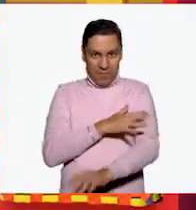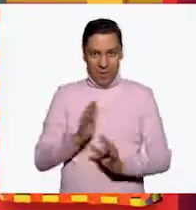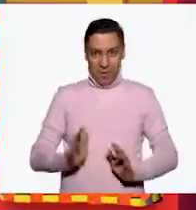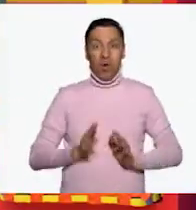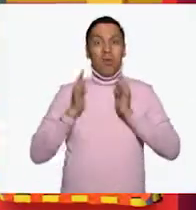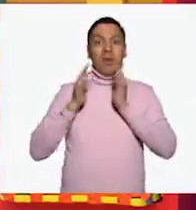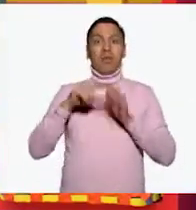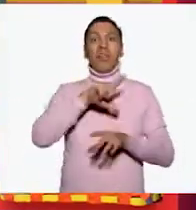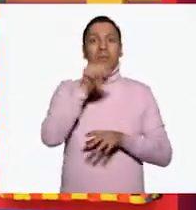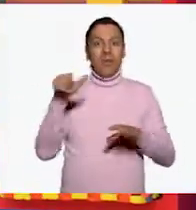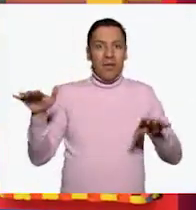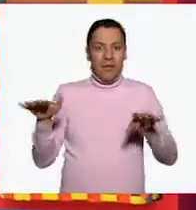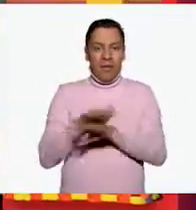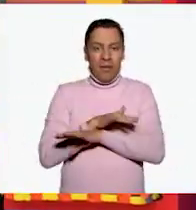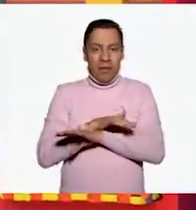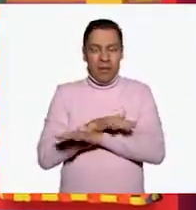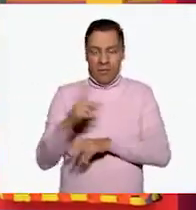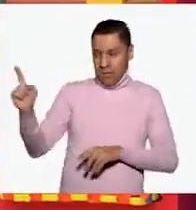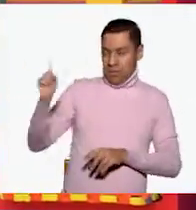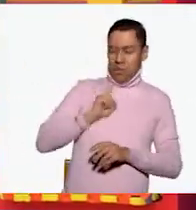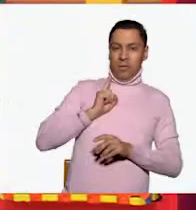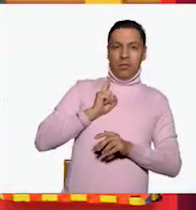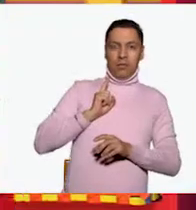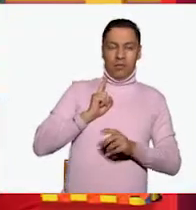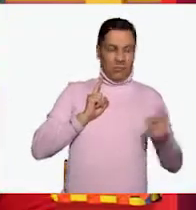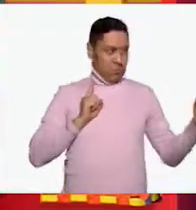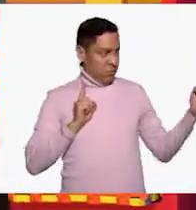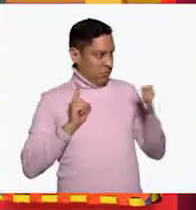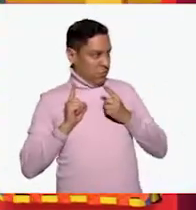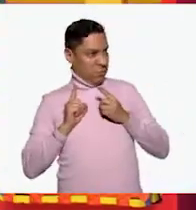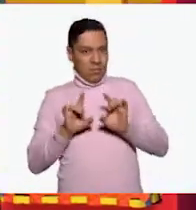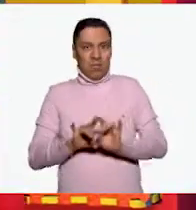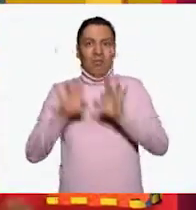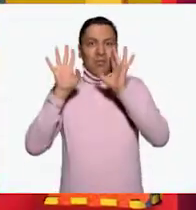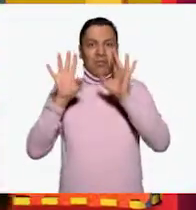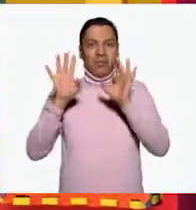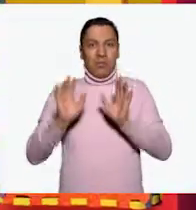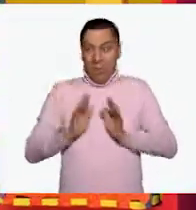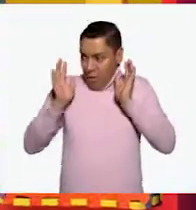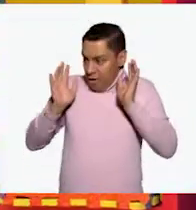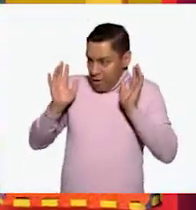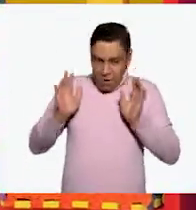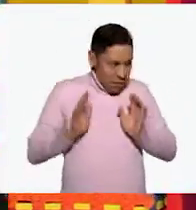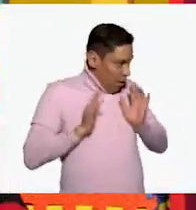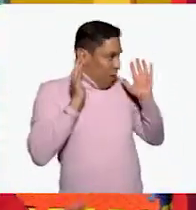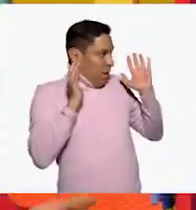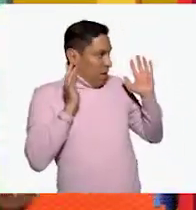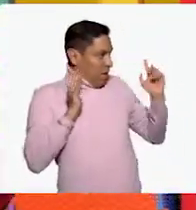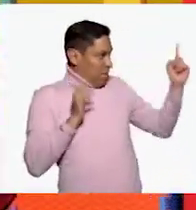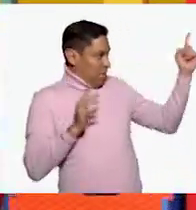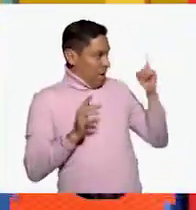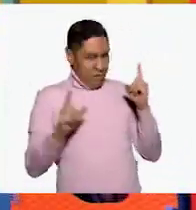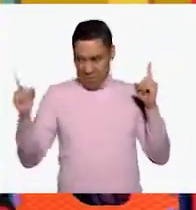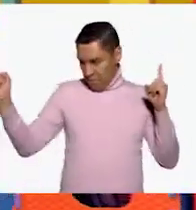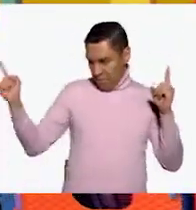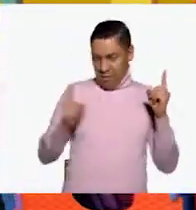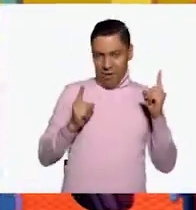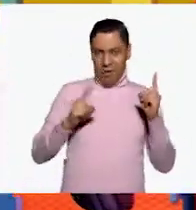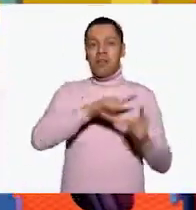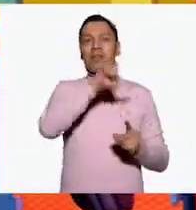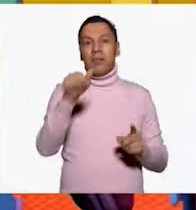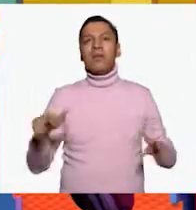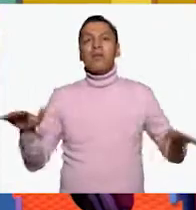sorpresa al miedo. Y efectivamente, la sorpresa fue de corta duración, porque de